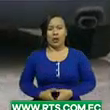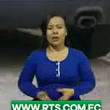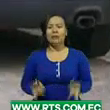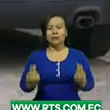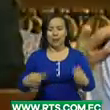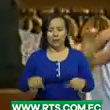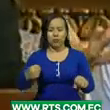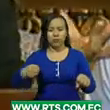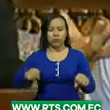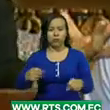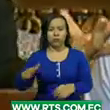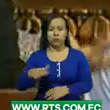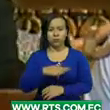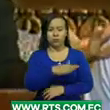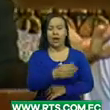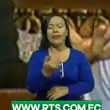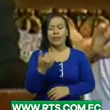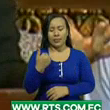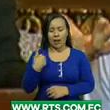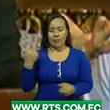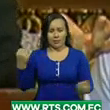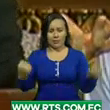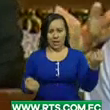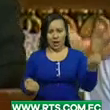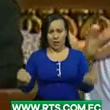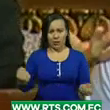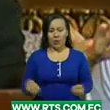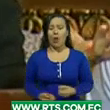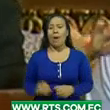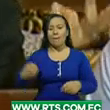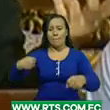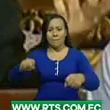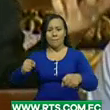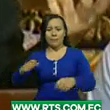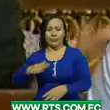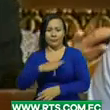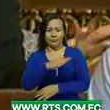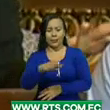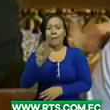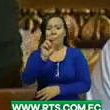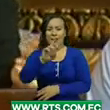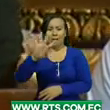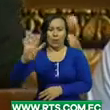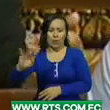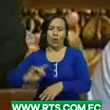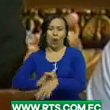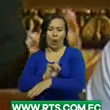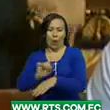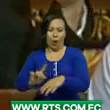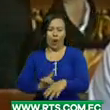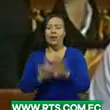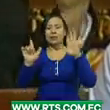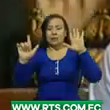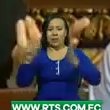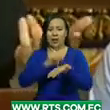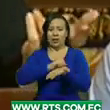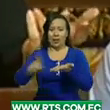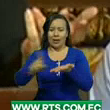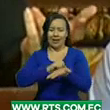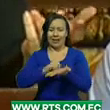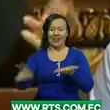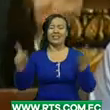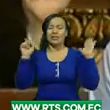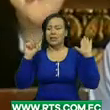patrullajes tendremos carros patrullando 24/7 tendremos personal